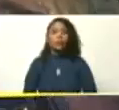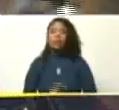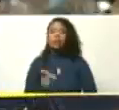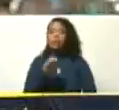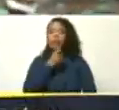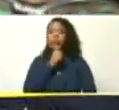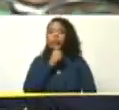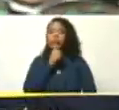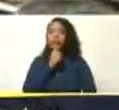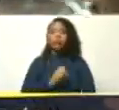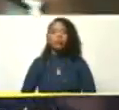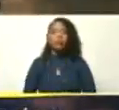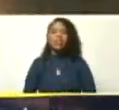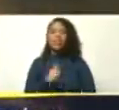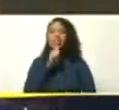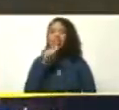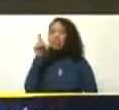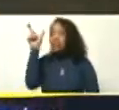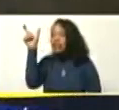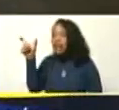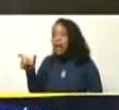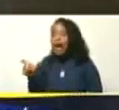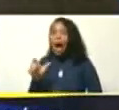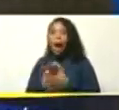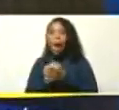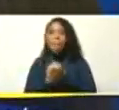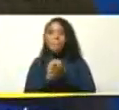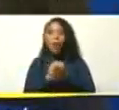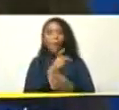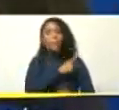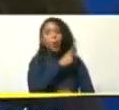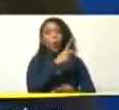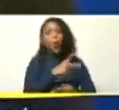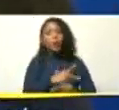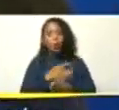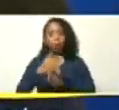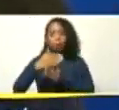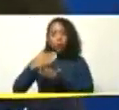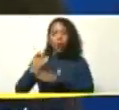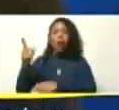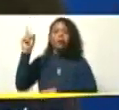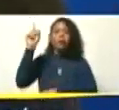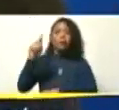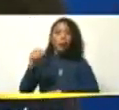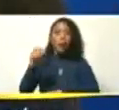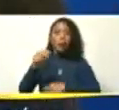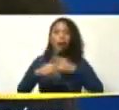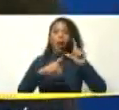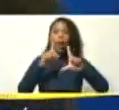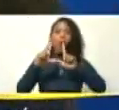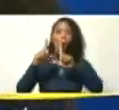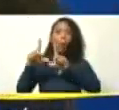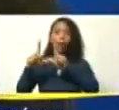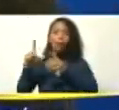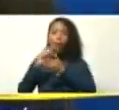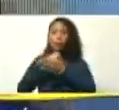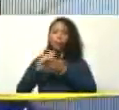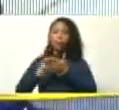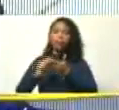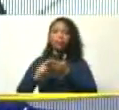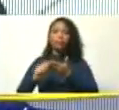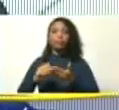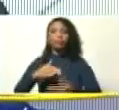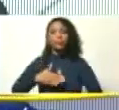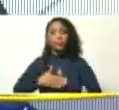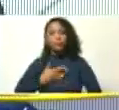difícilmente quien es nuestro amigo poeta, uno no comparta también su lenguaje lírico. Y